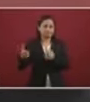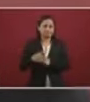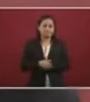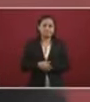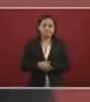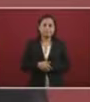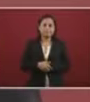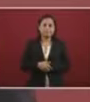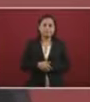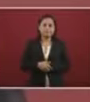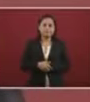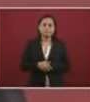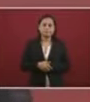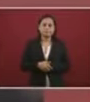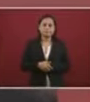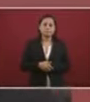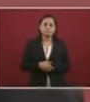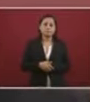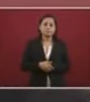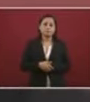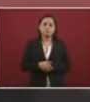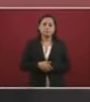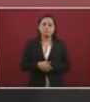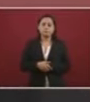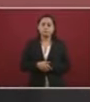la recomendación que